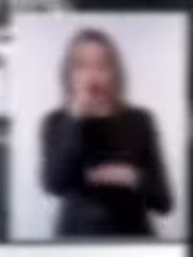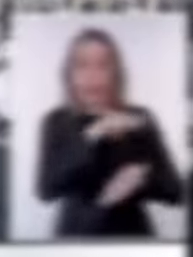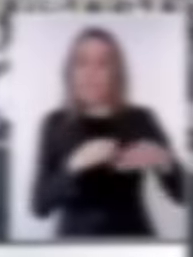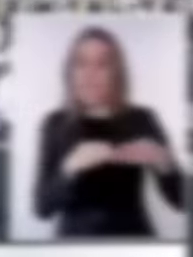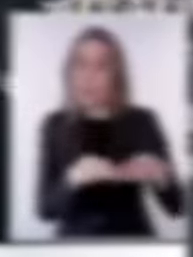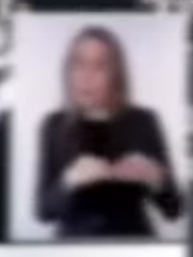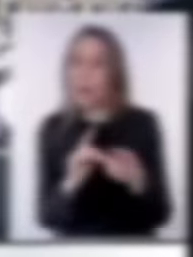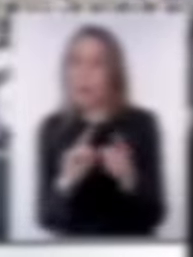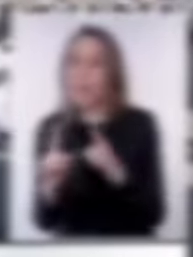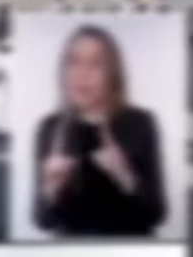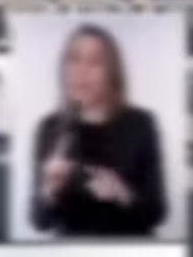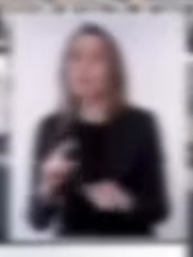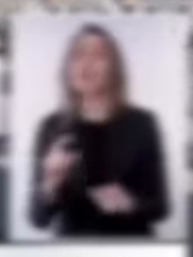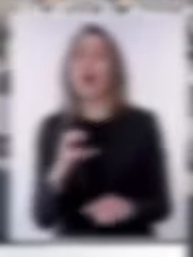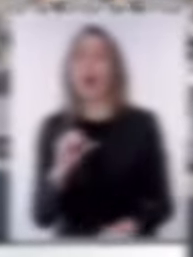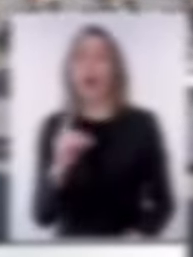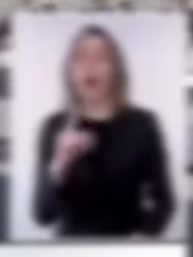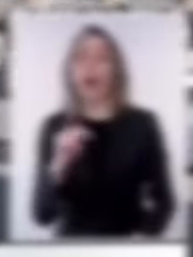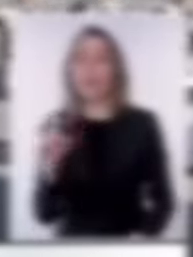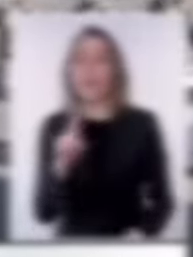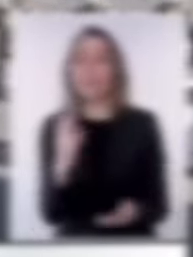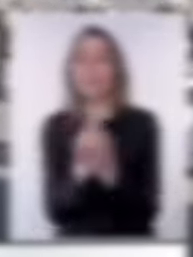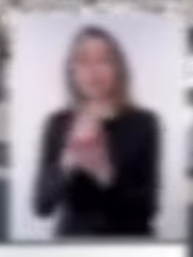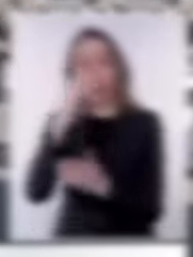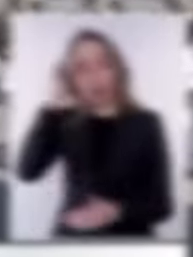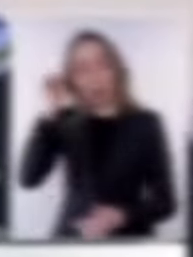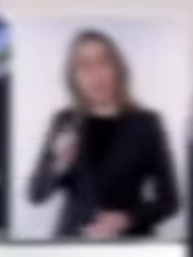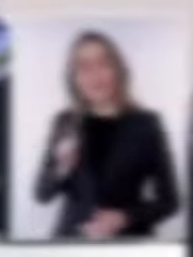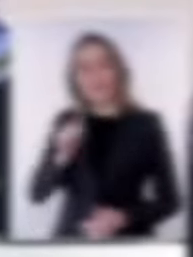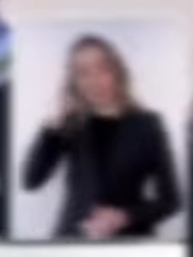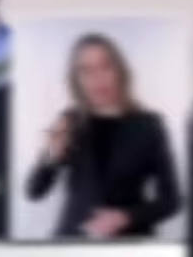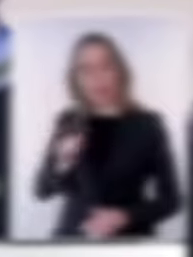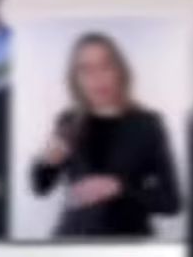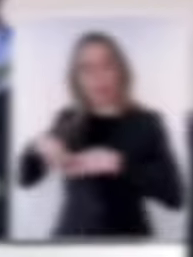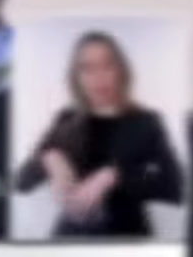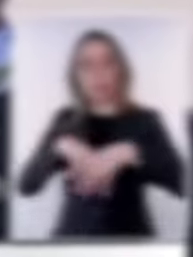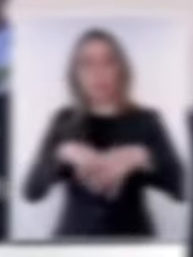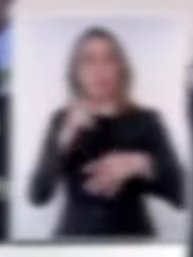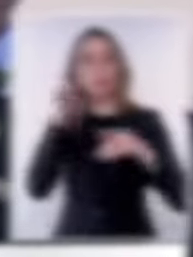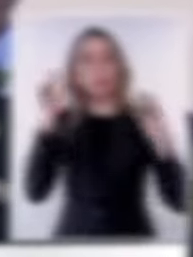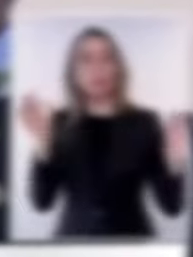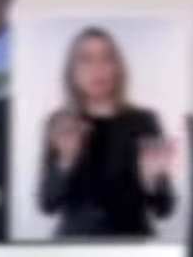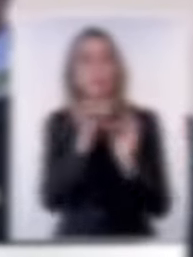desfilan delegaciones de cadetes de la Escuela Militar.